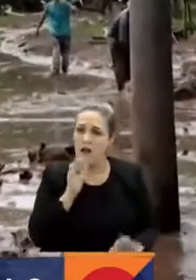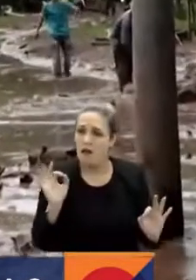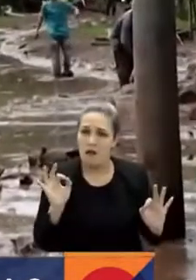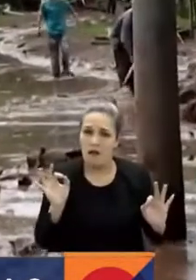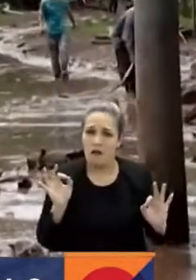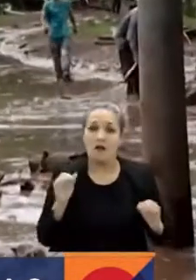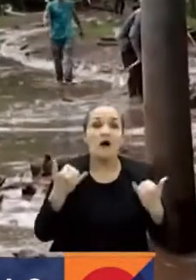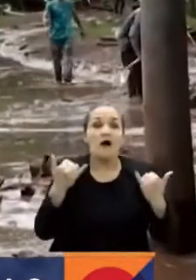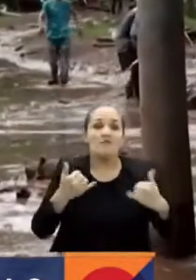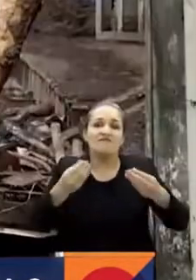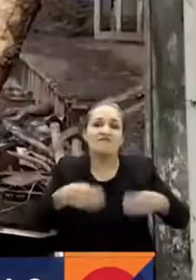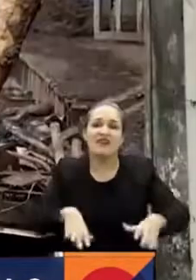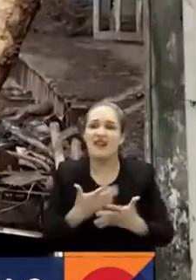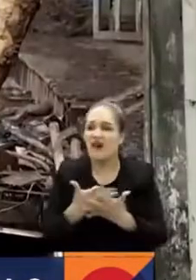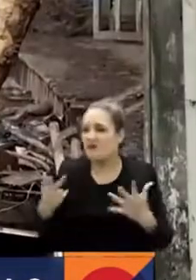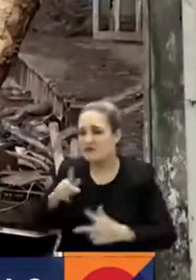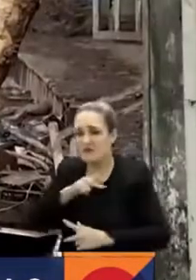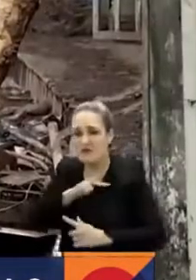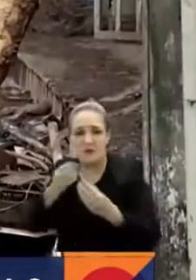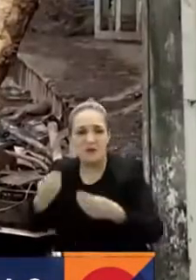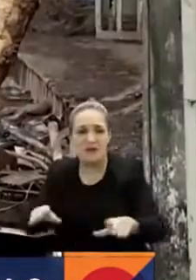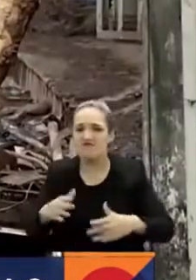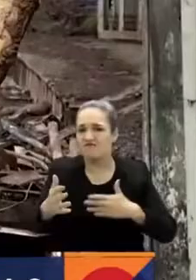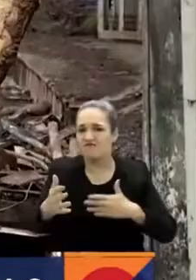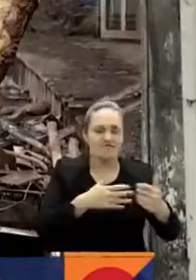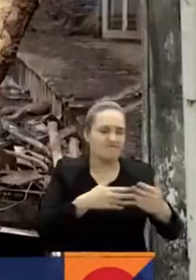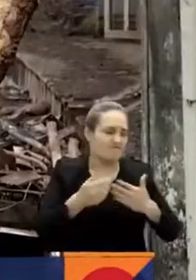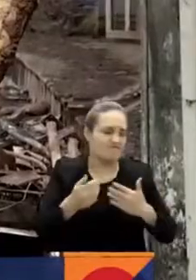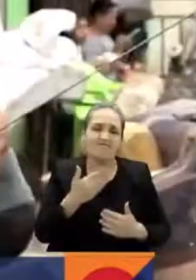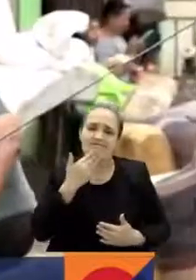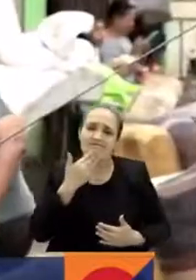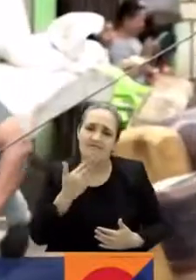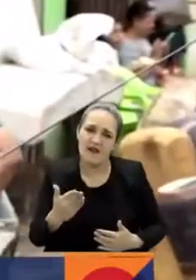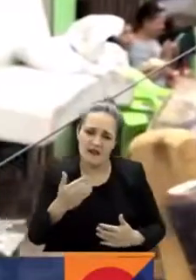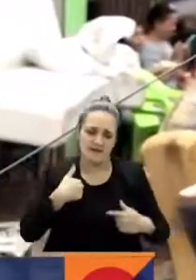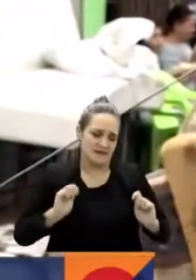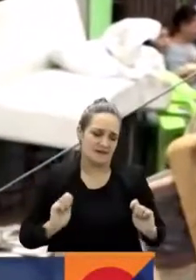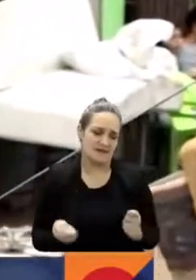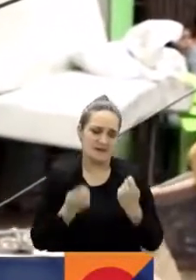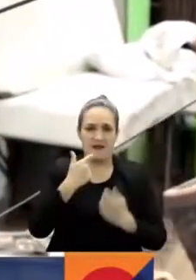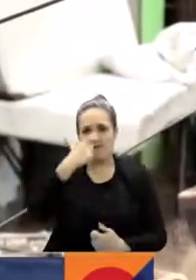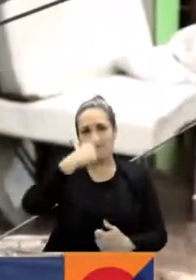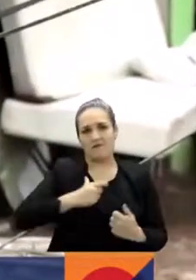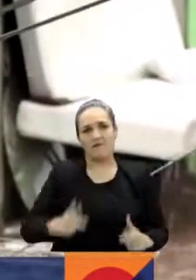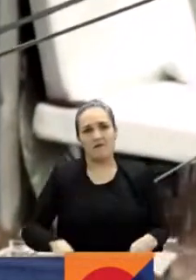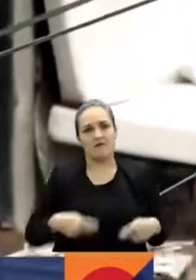de la pérdida de sus pertenencias, las familias agradecen haber sobrevivido y les pidieron